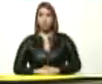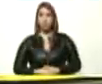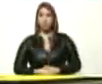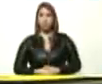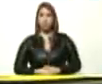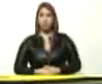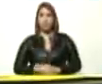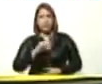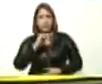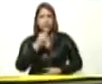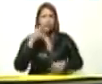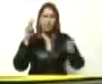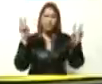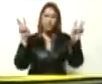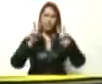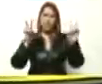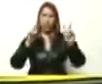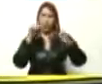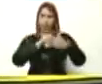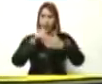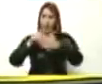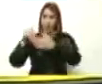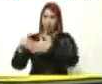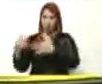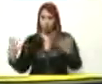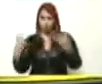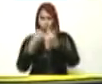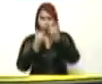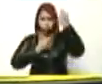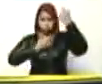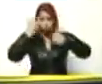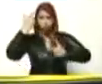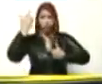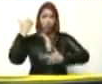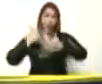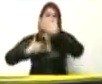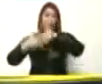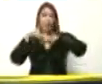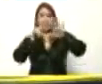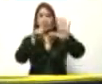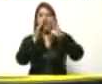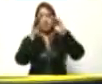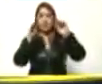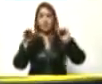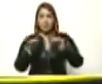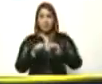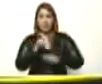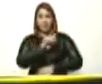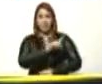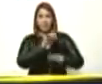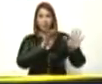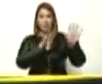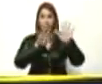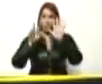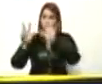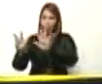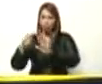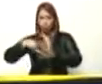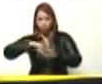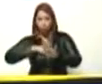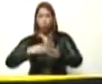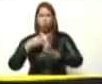desde la primera, victoria electoral, con el comandante Chávez, aquel 6 de diciembre, de 1998, la fuimos